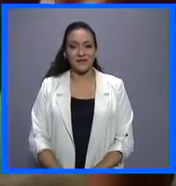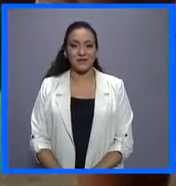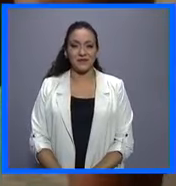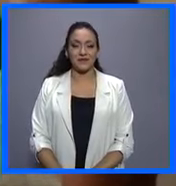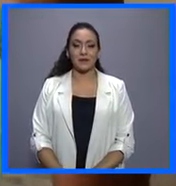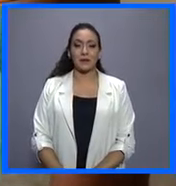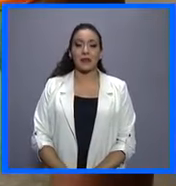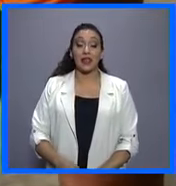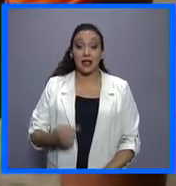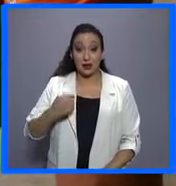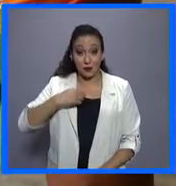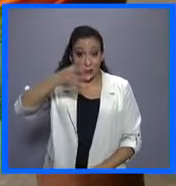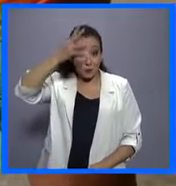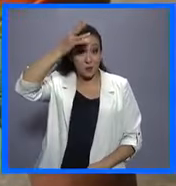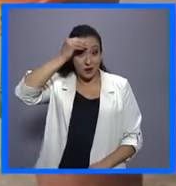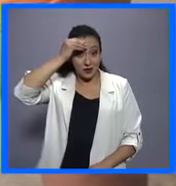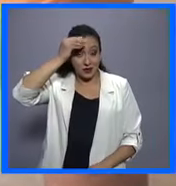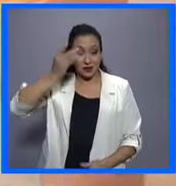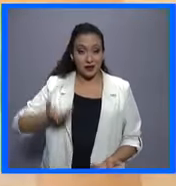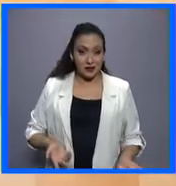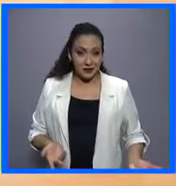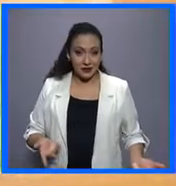Para que yo aprenda,